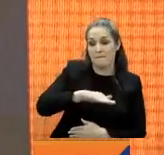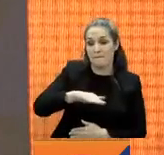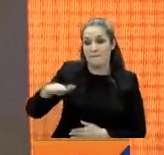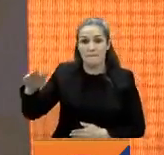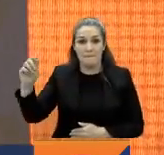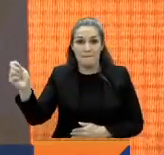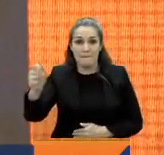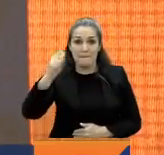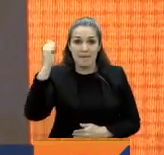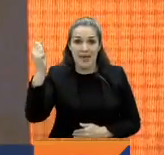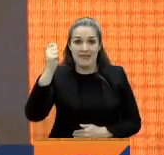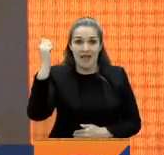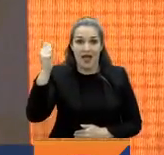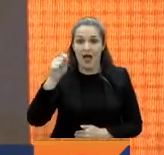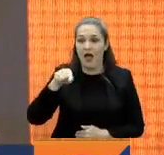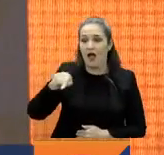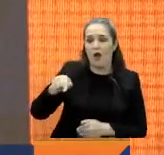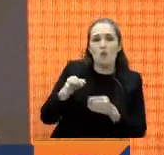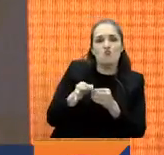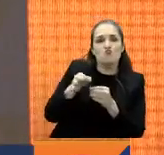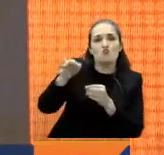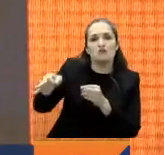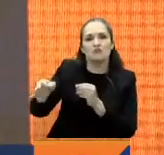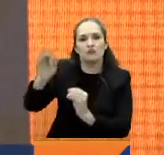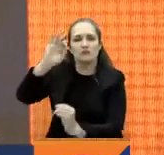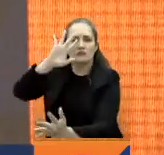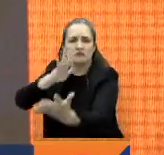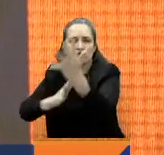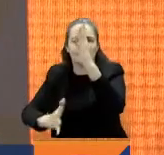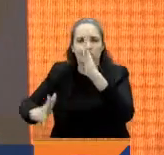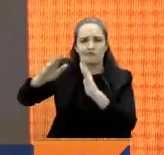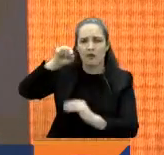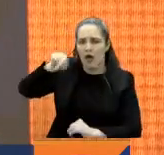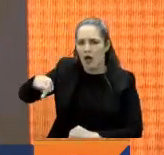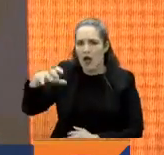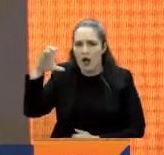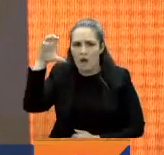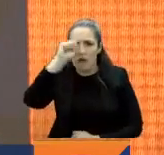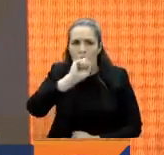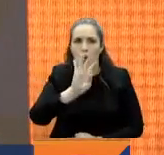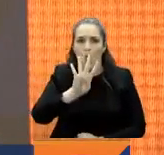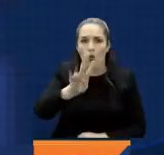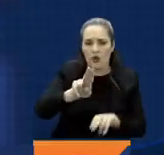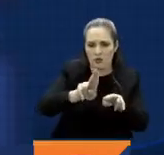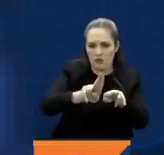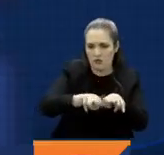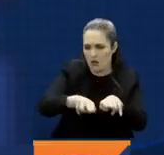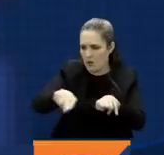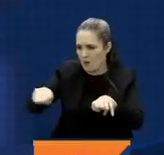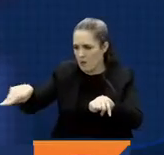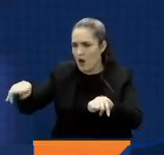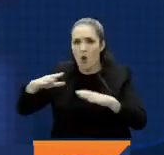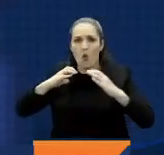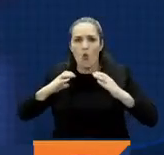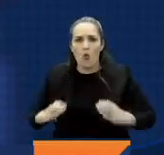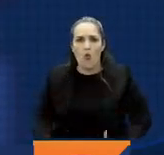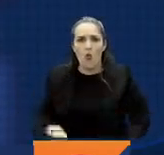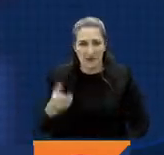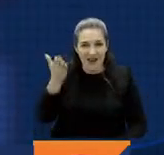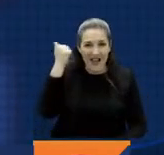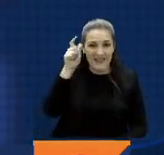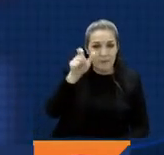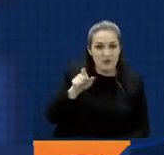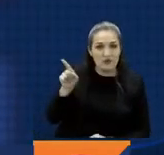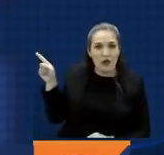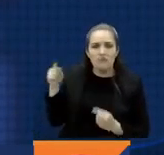una posible fosa común con 4 cuerpos que al parecer serían los de 4 integrantes de la Comisión de Restitución de Tierras Desaparecidas a